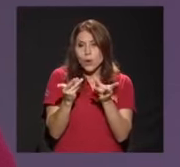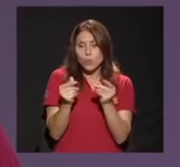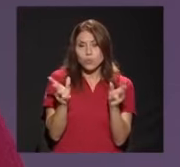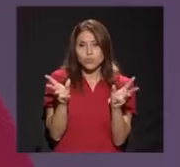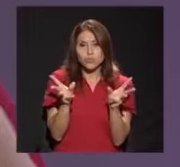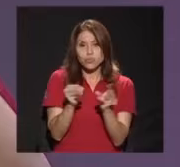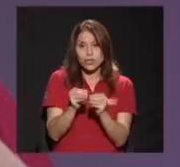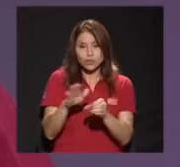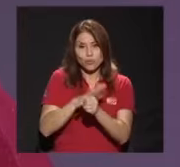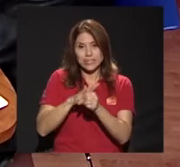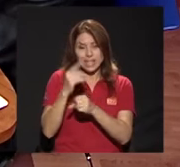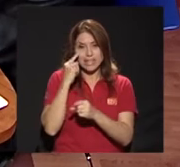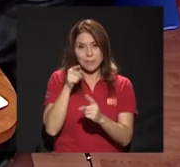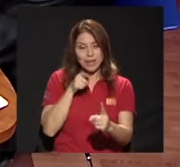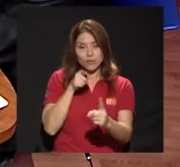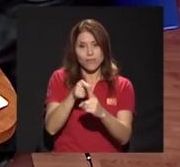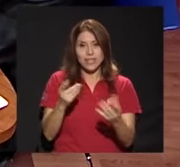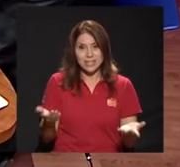fines. Y